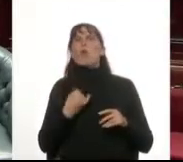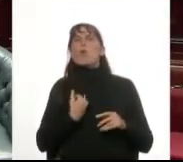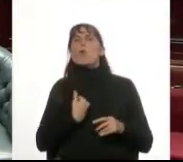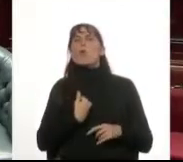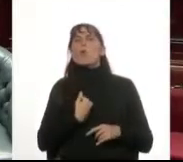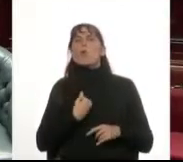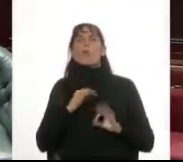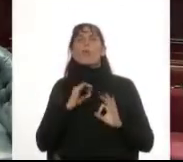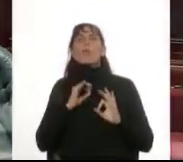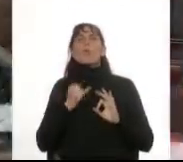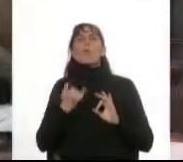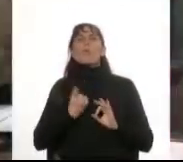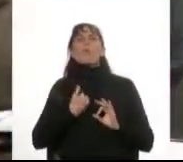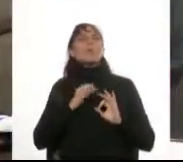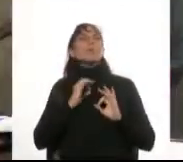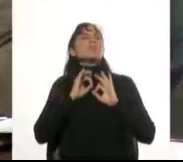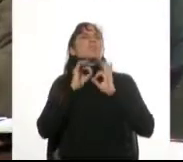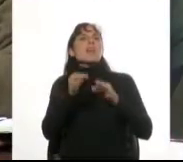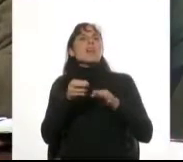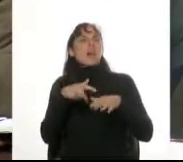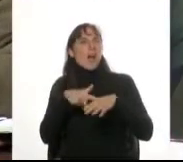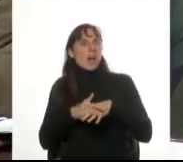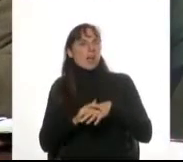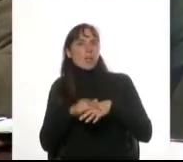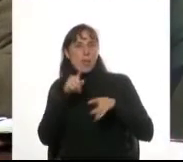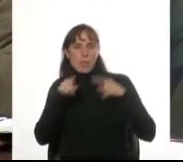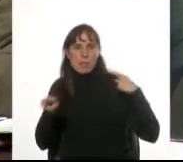y esa filosofía.